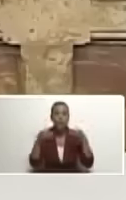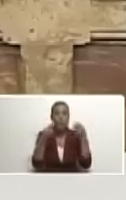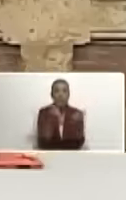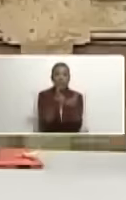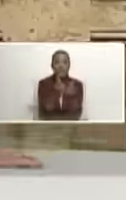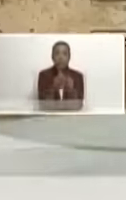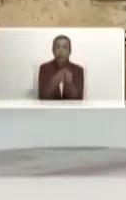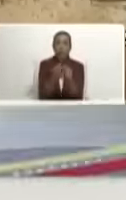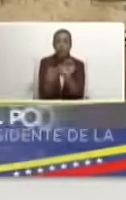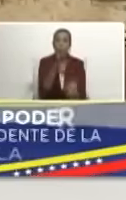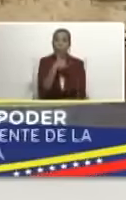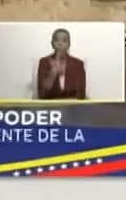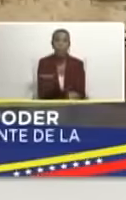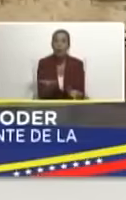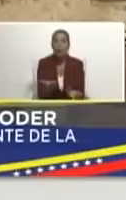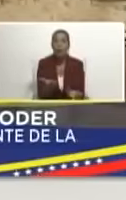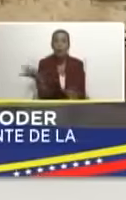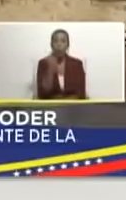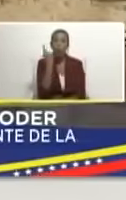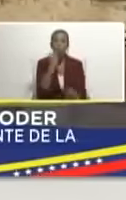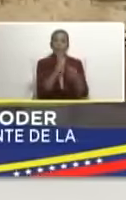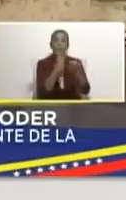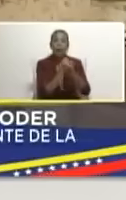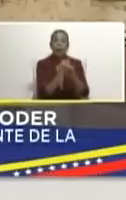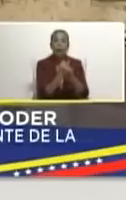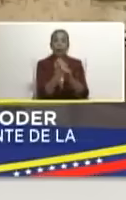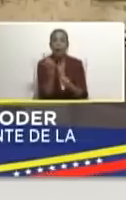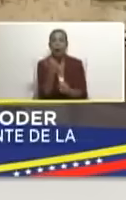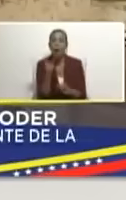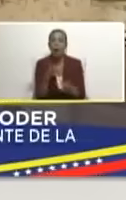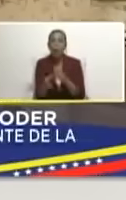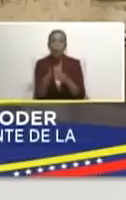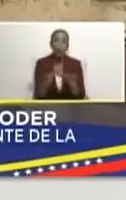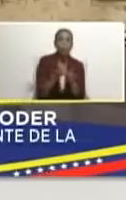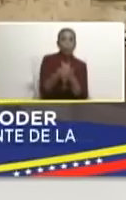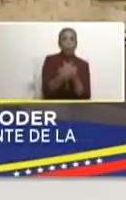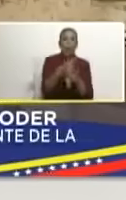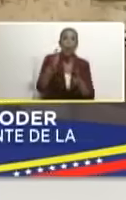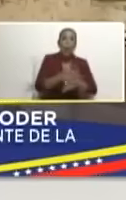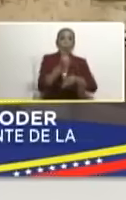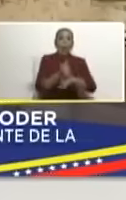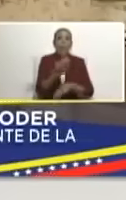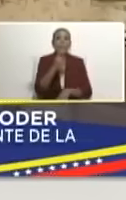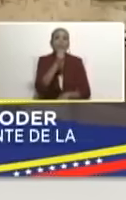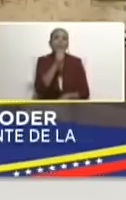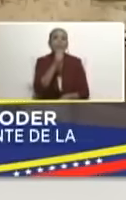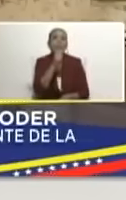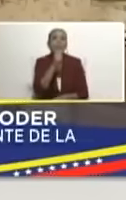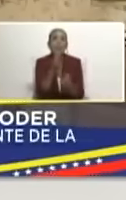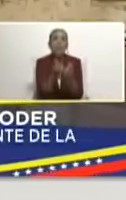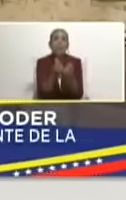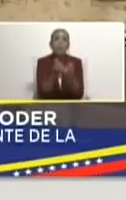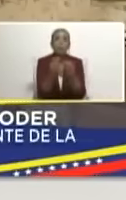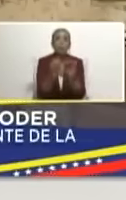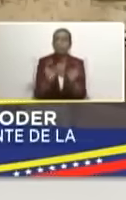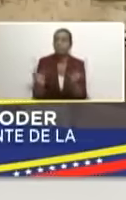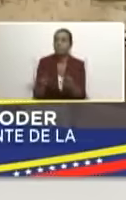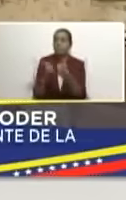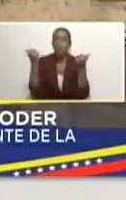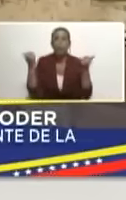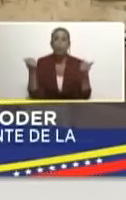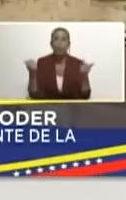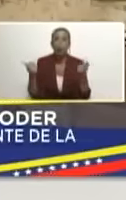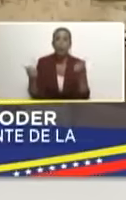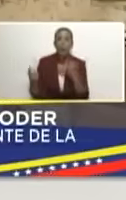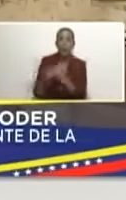moneda? Y explicaban por aquí, y resulta que el culpable de que se llevaran el papel moneda para